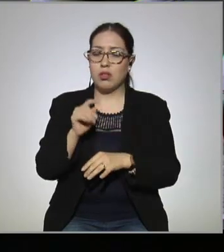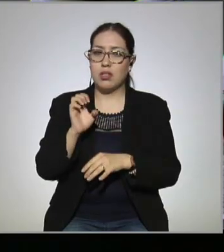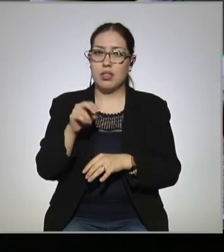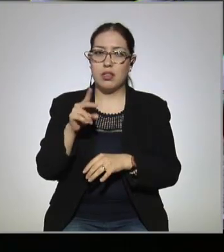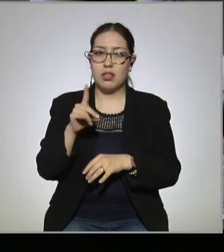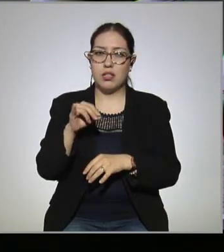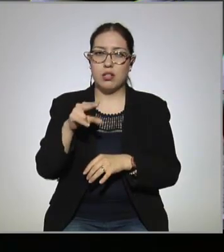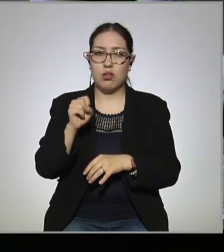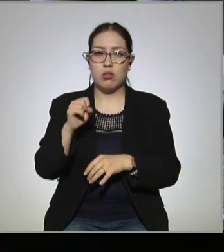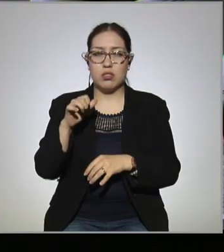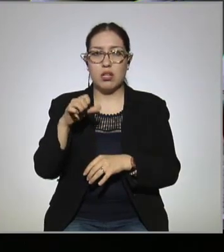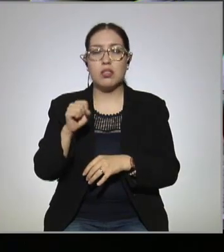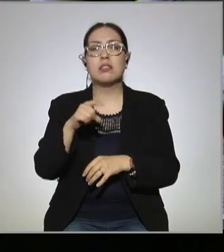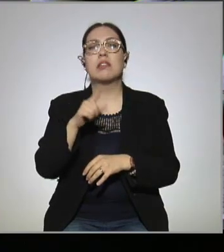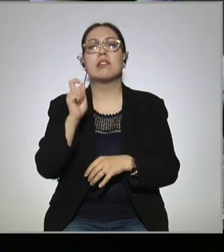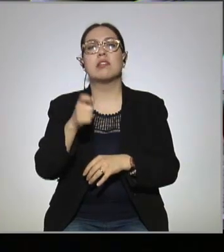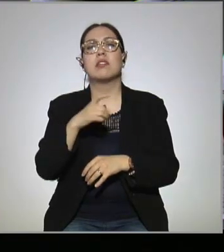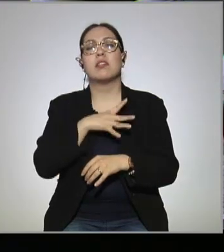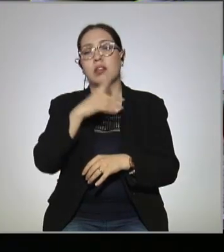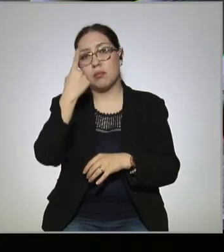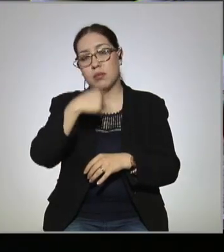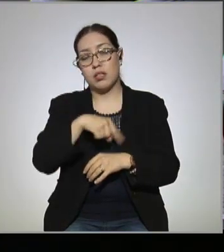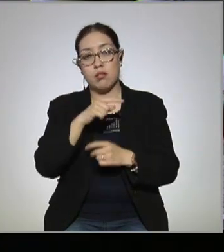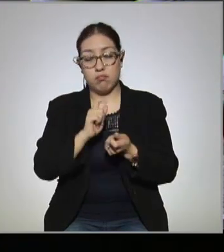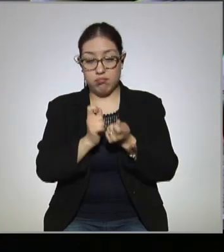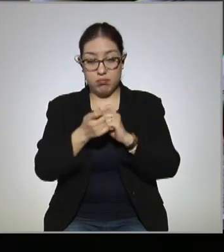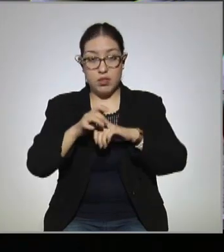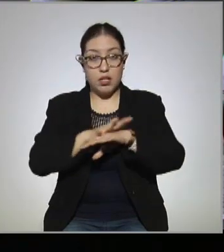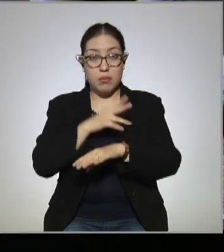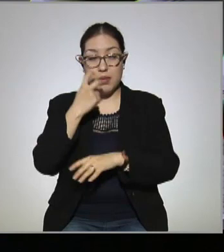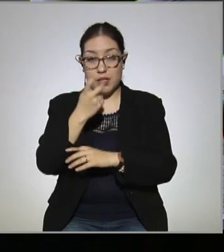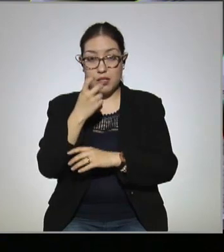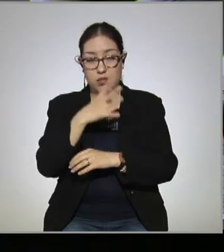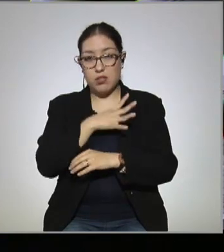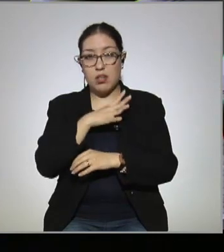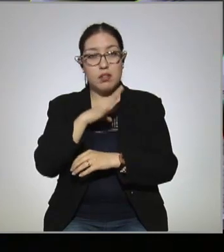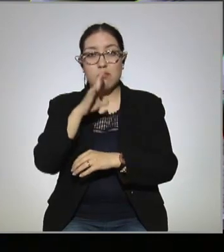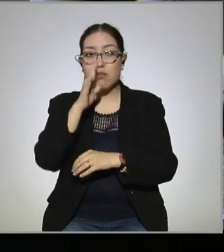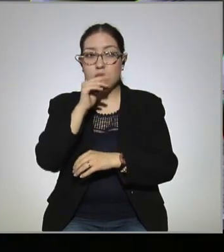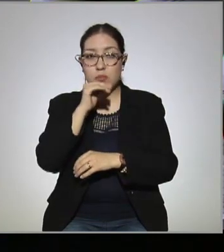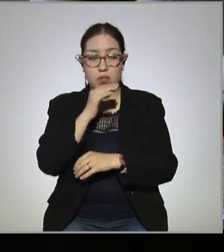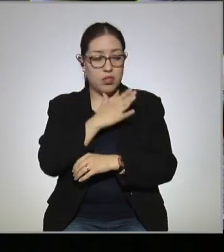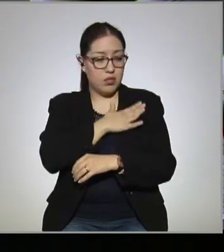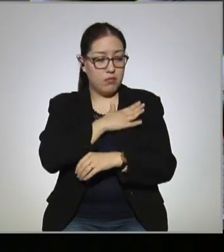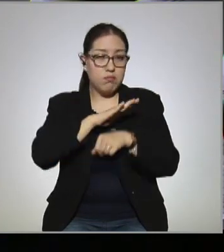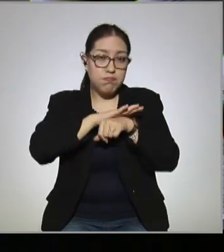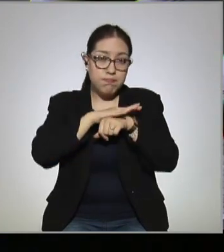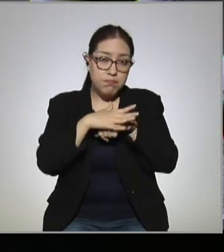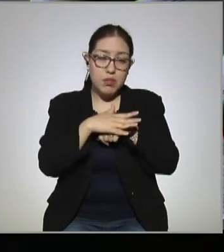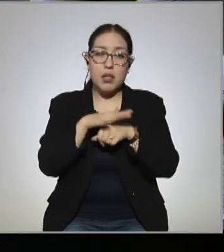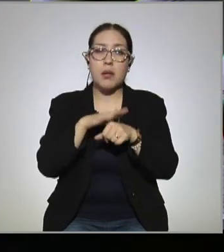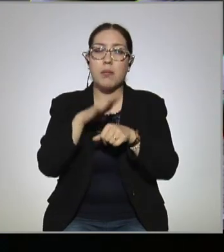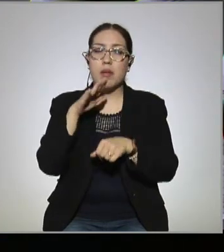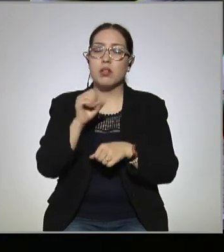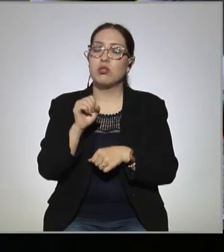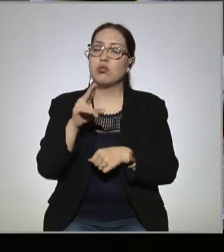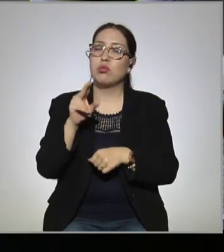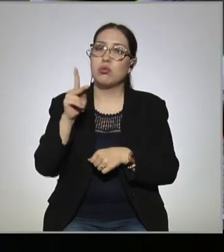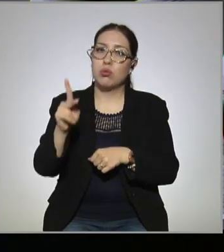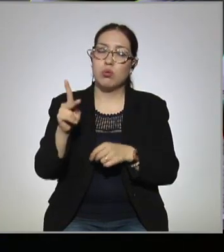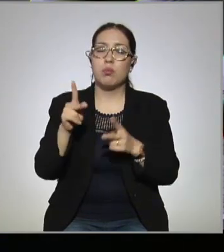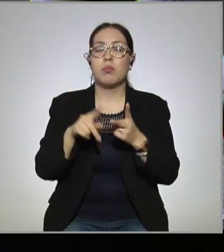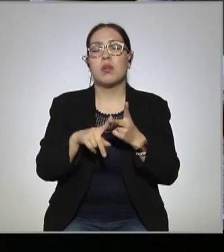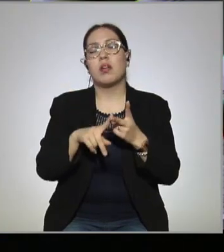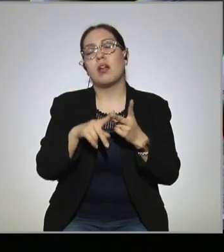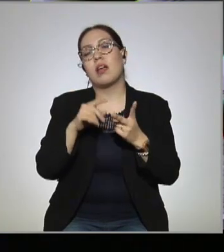Esto quiere decir que para sustituir los tendones que ya no son capaces de cicatrizar, principalmente el supraespinoso, subescapular o el